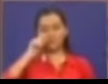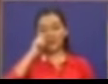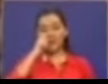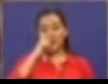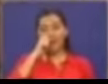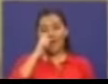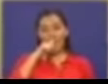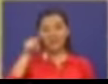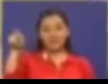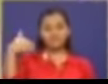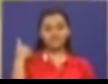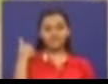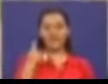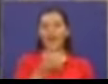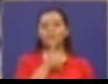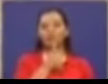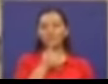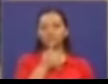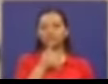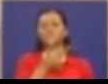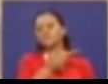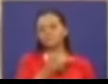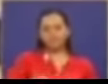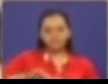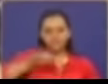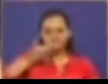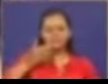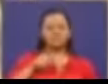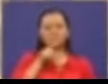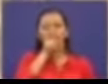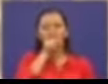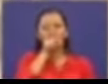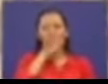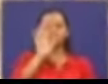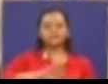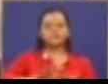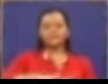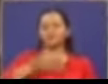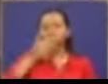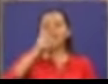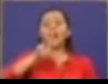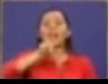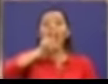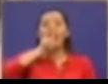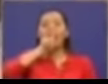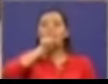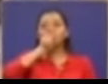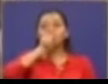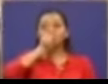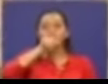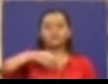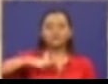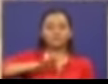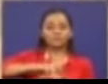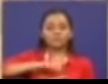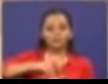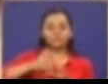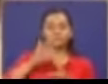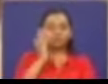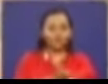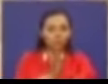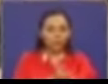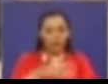popular. Tremendo sequito de gallina, con arrocito, con yuquita,